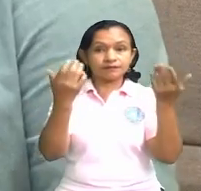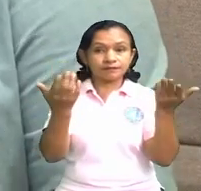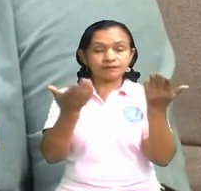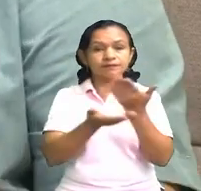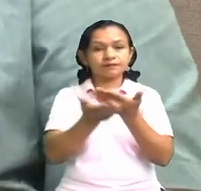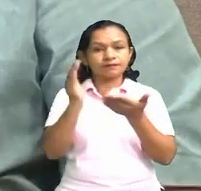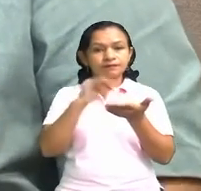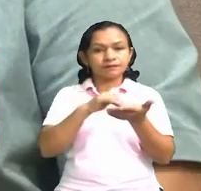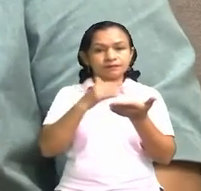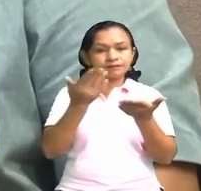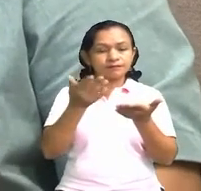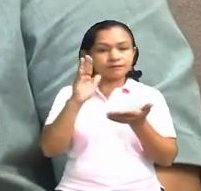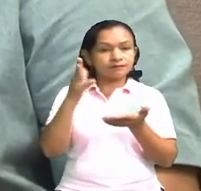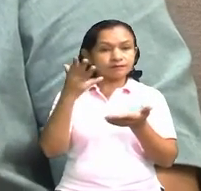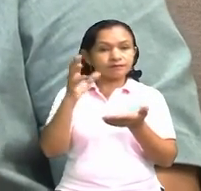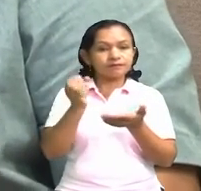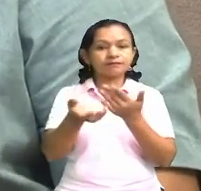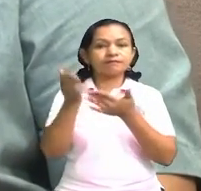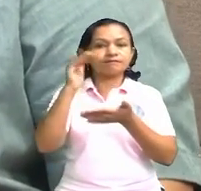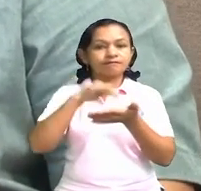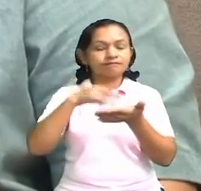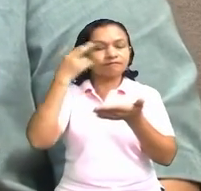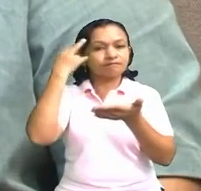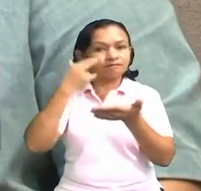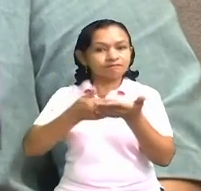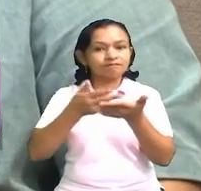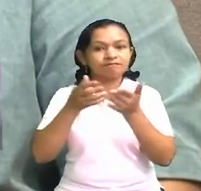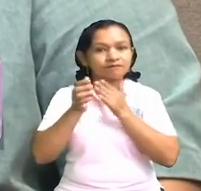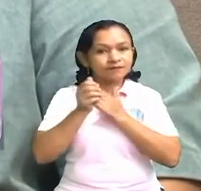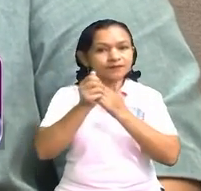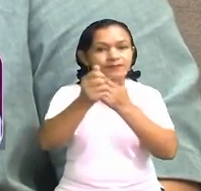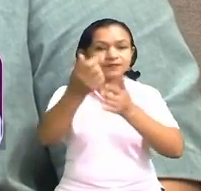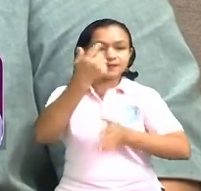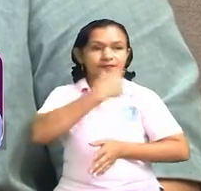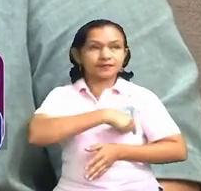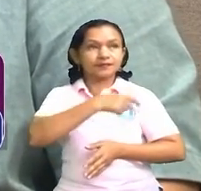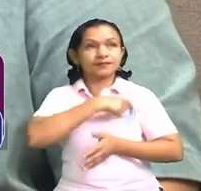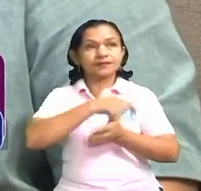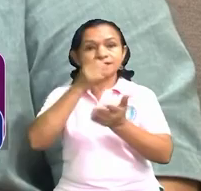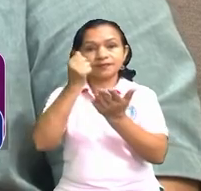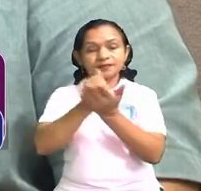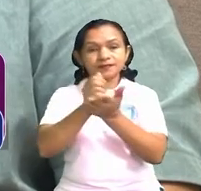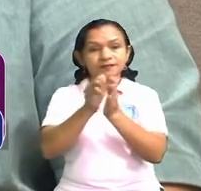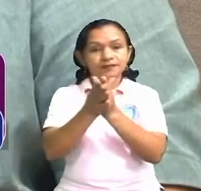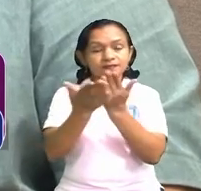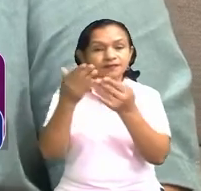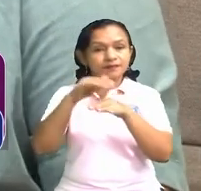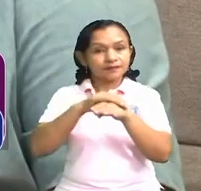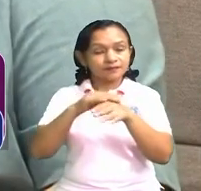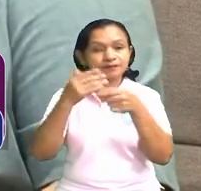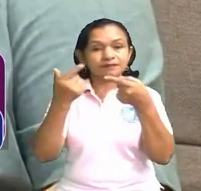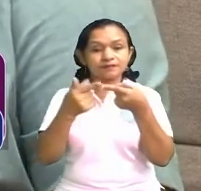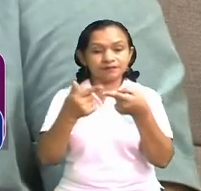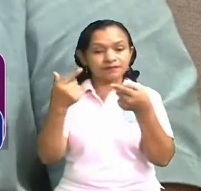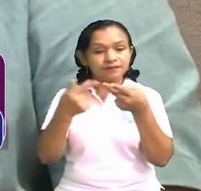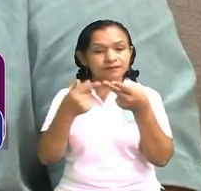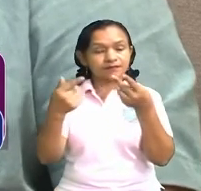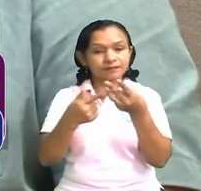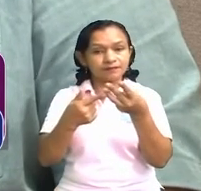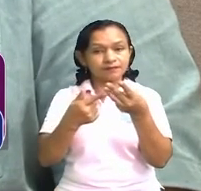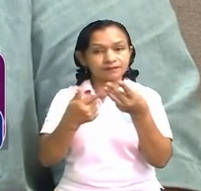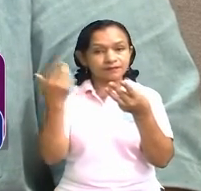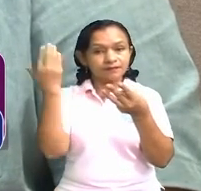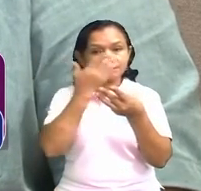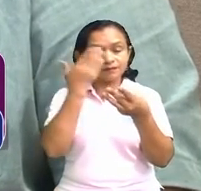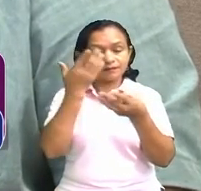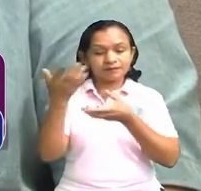que habíamos dejado en el 90. La escuela migratoria, la academia de la